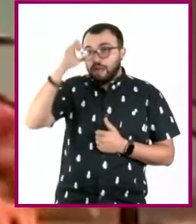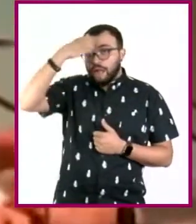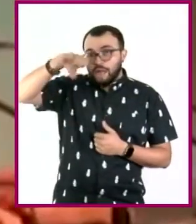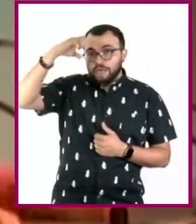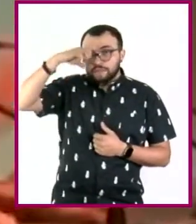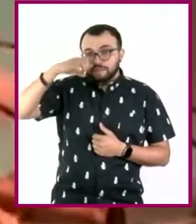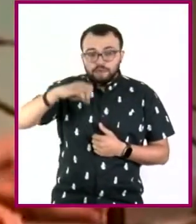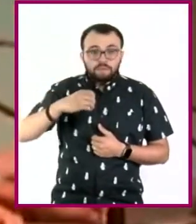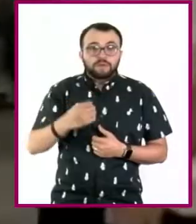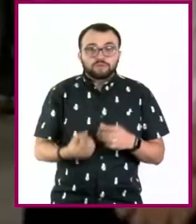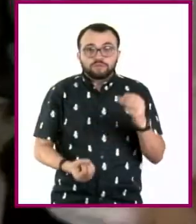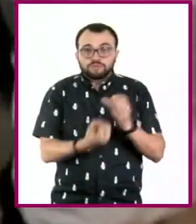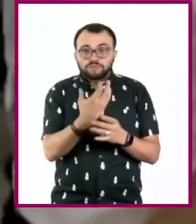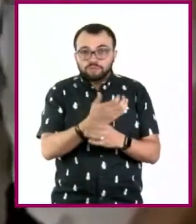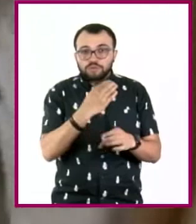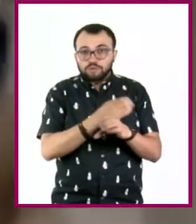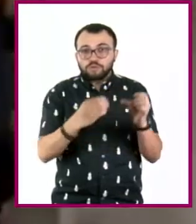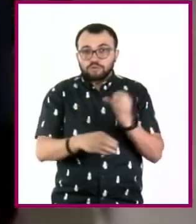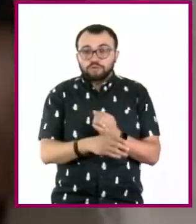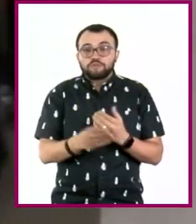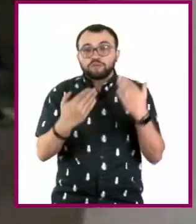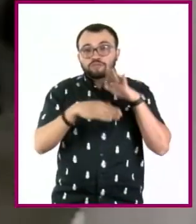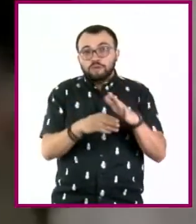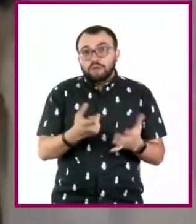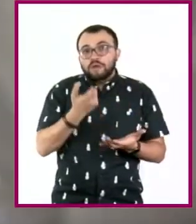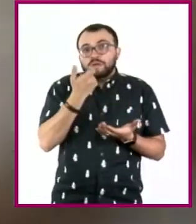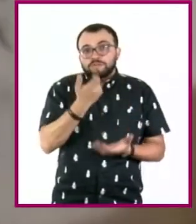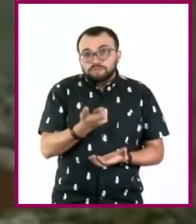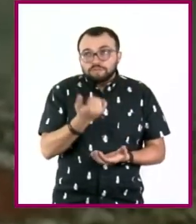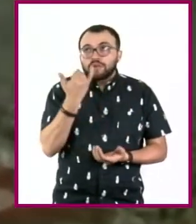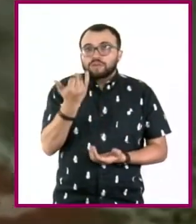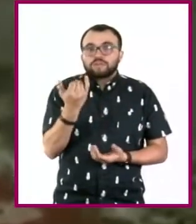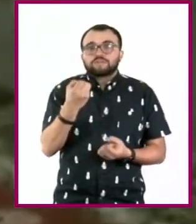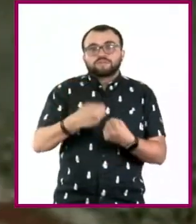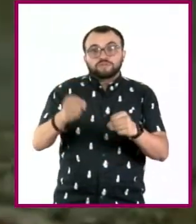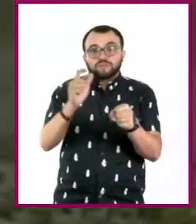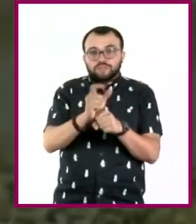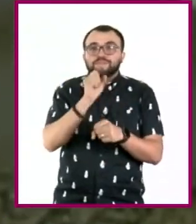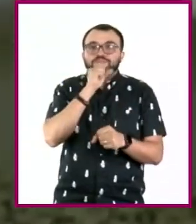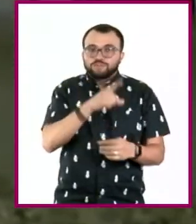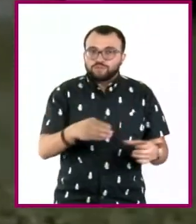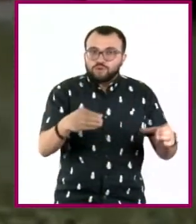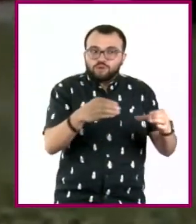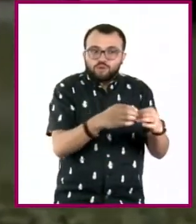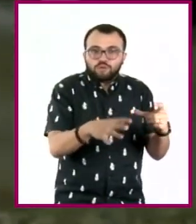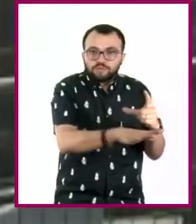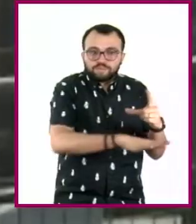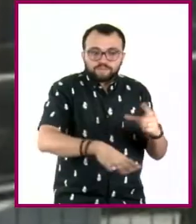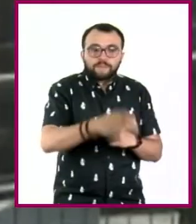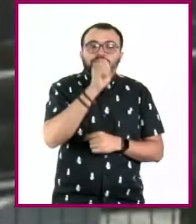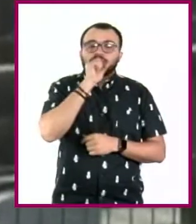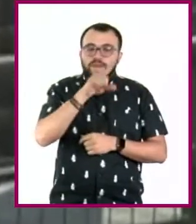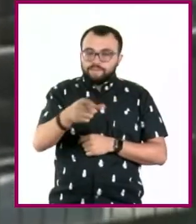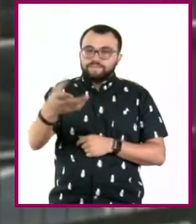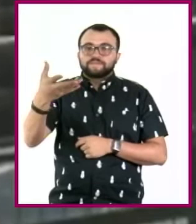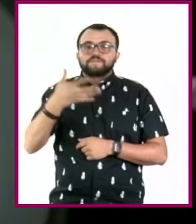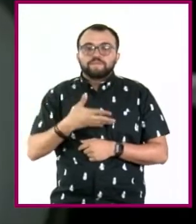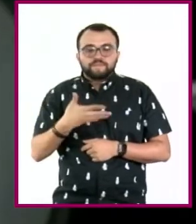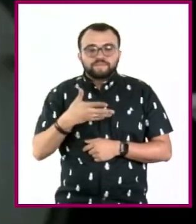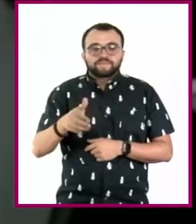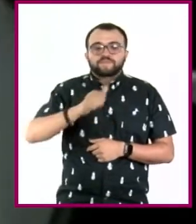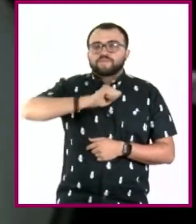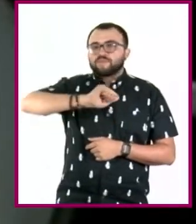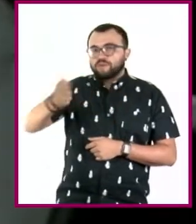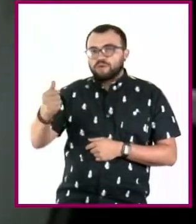de innovación económica y social en sus propias comunidades. También hay otra